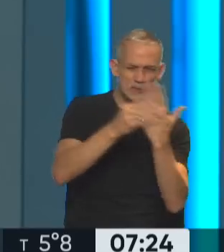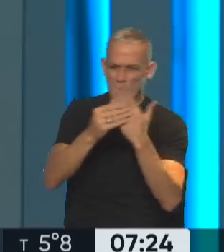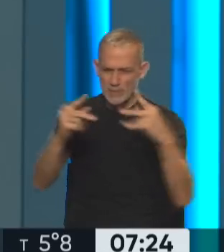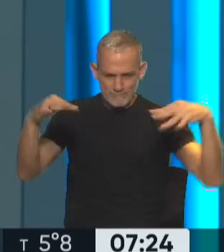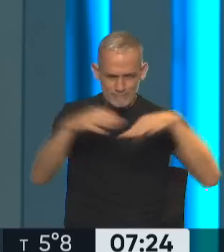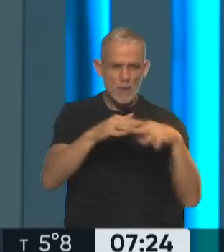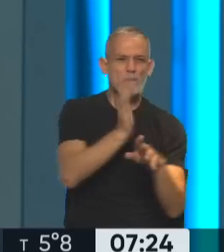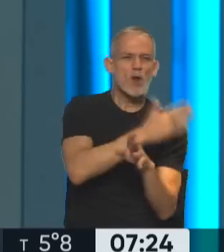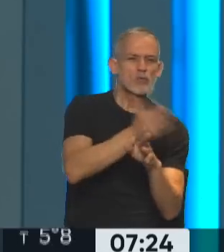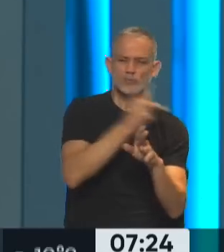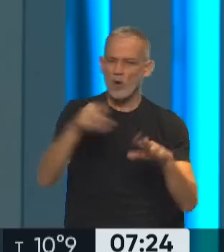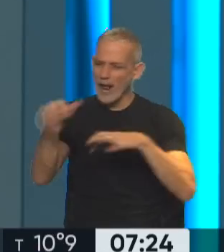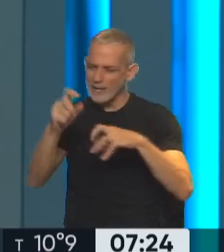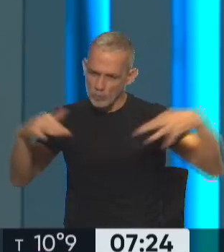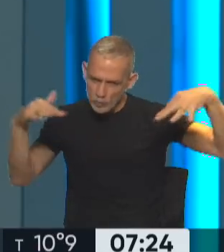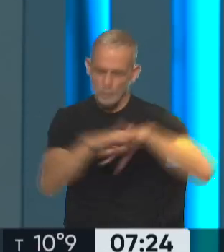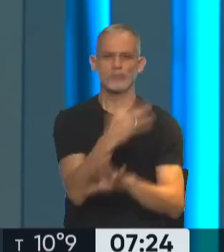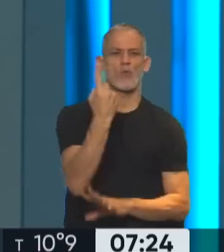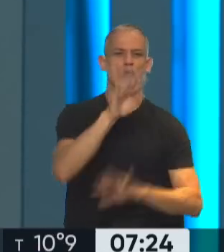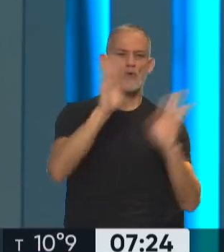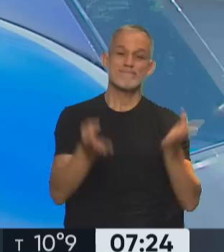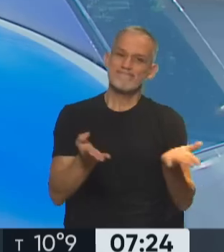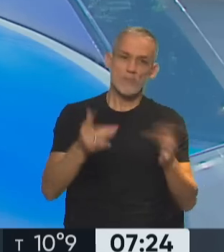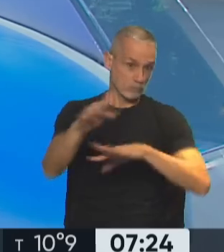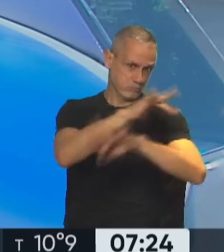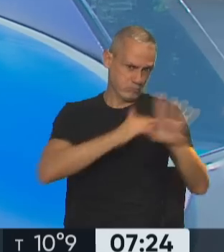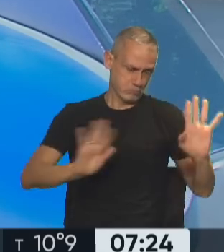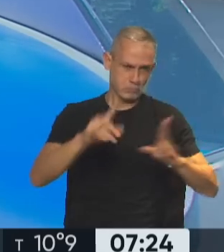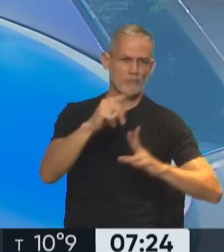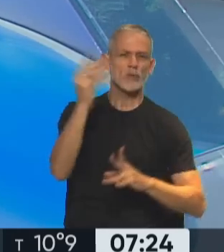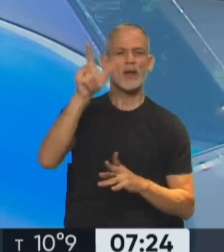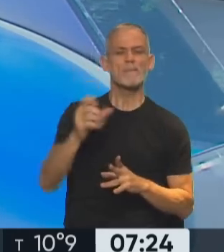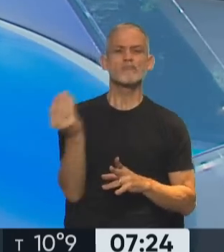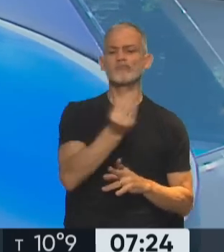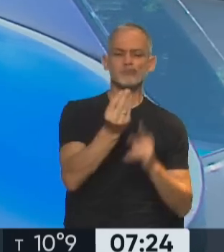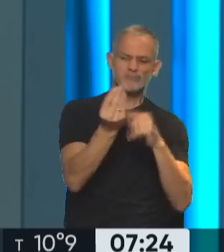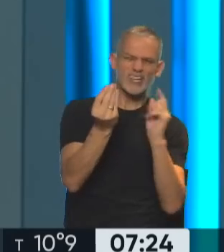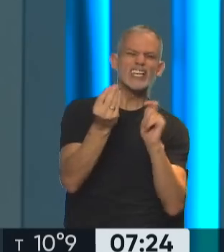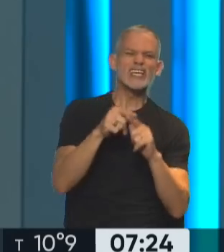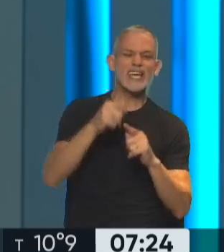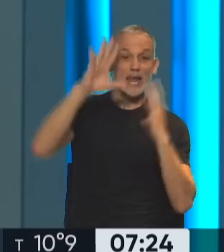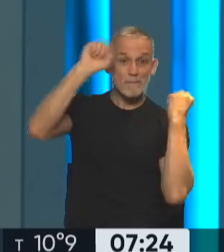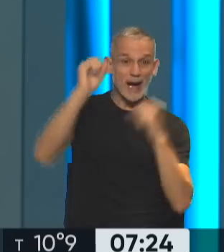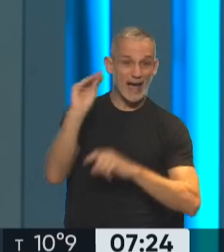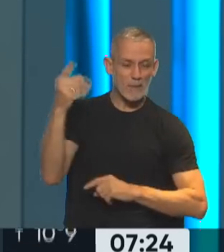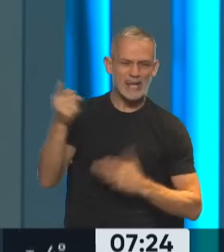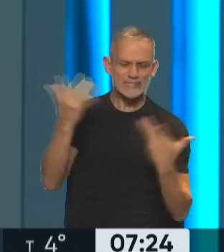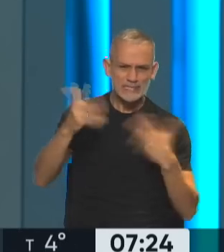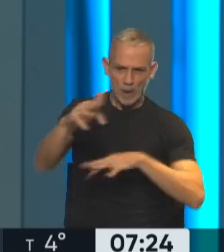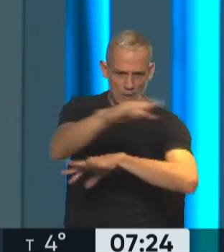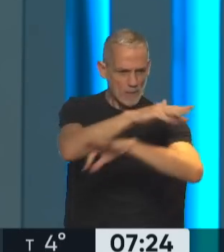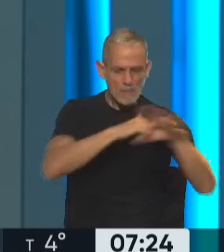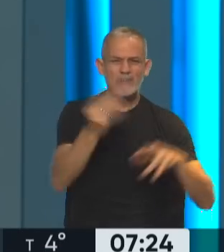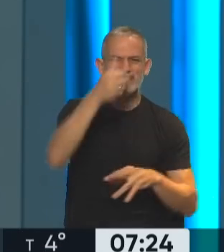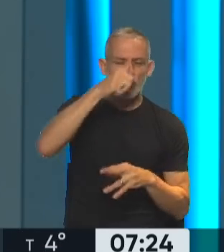de producción con agricultura. Se habló también de un funcionario que podía ir a la embajada en Brasil. Todo este ruido que hubo